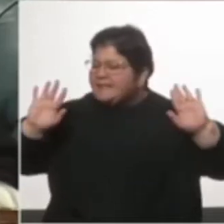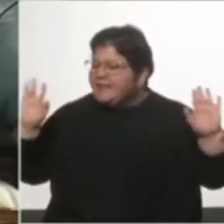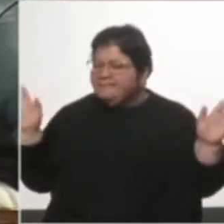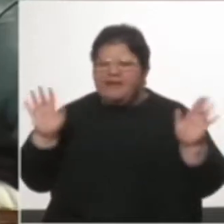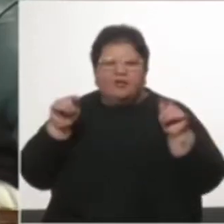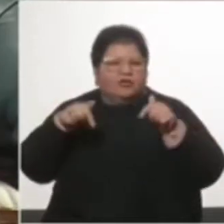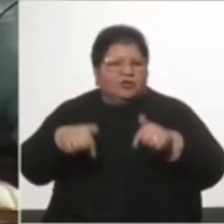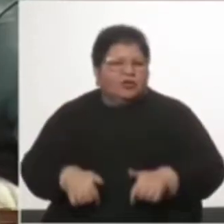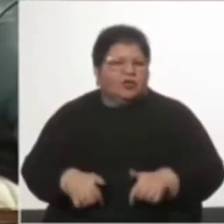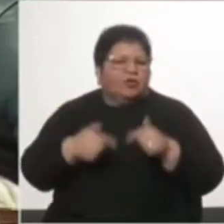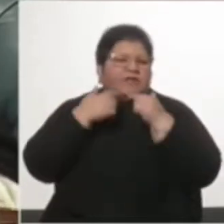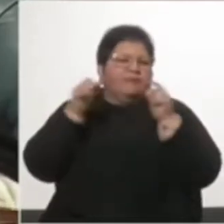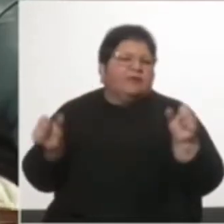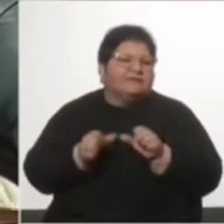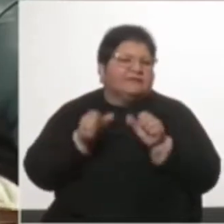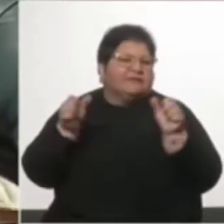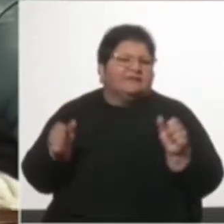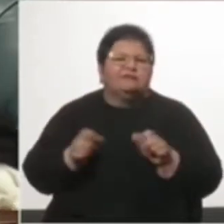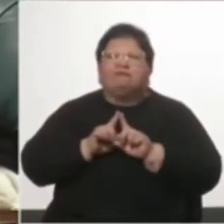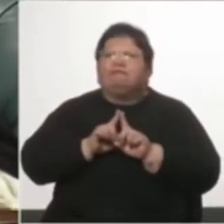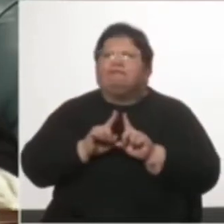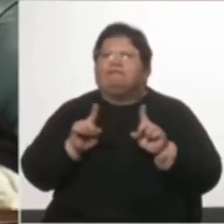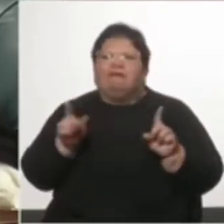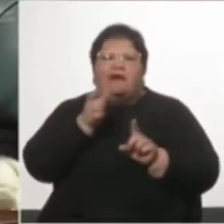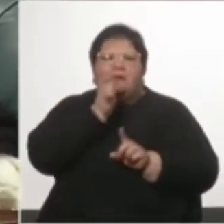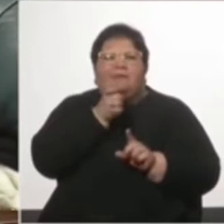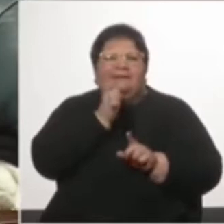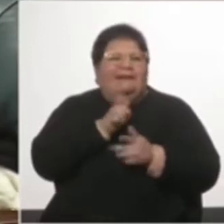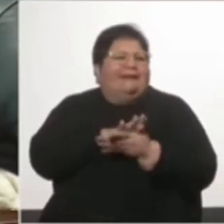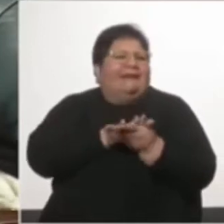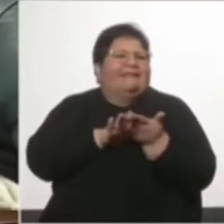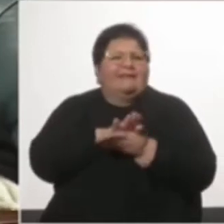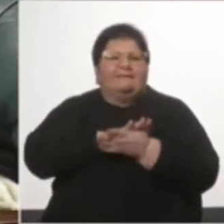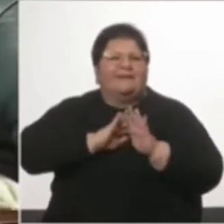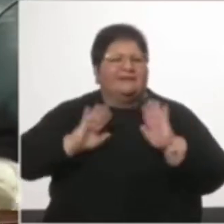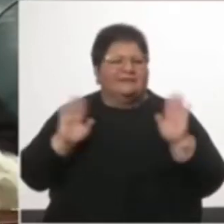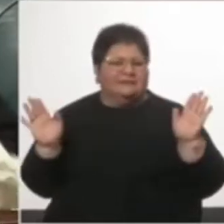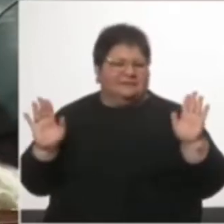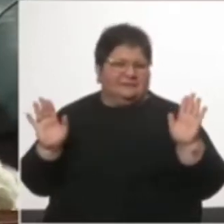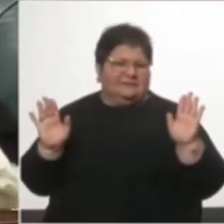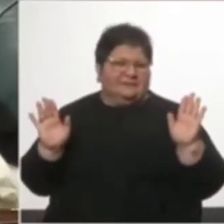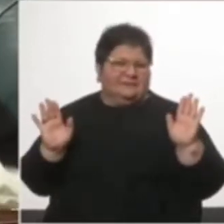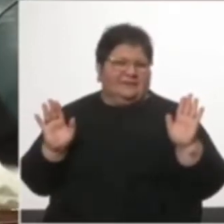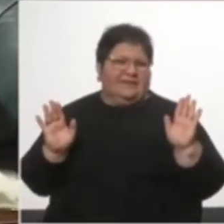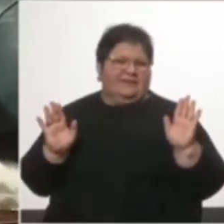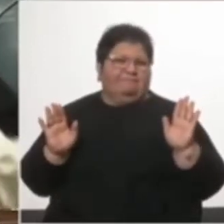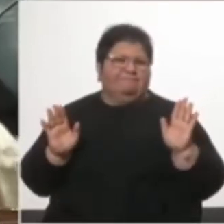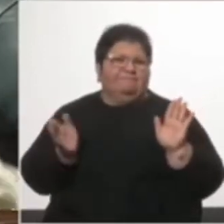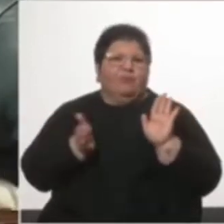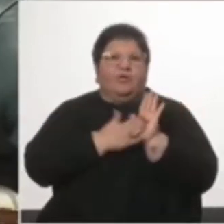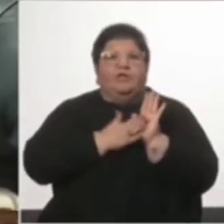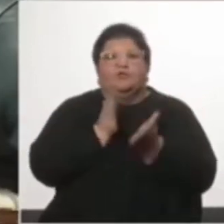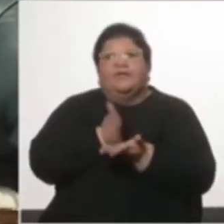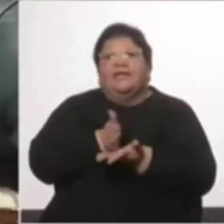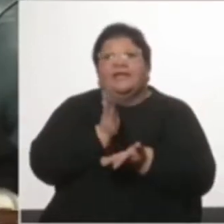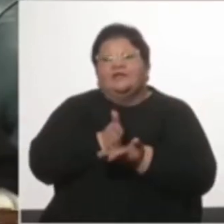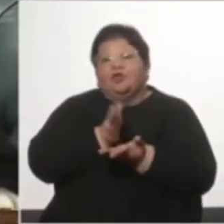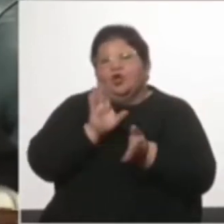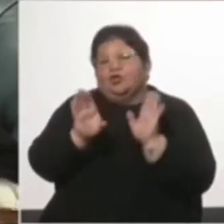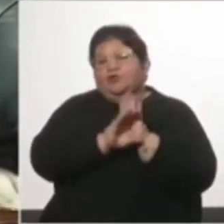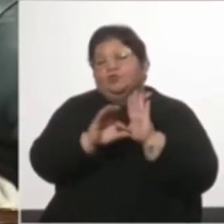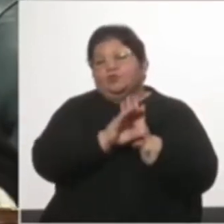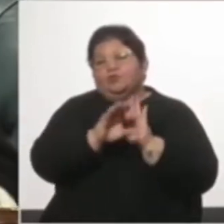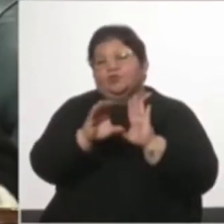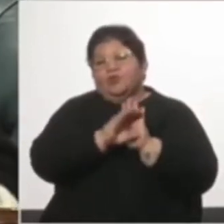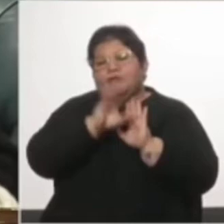haciendo hoy aquí, y no tenemos que argumentar ninguna otra cosa, porque nos hemos amparado en un derecho que